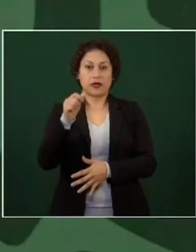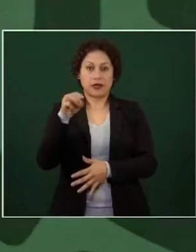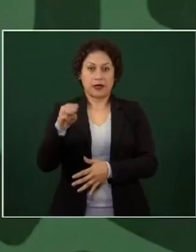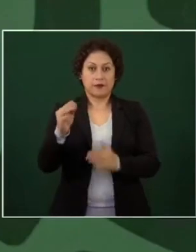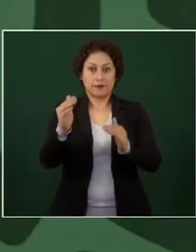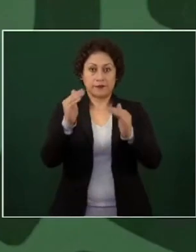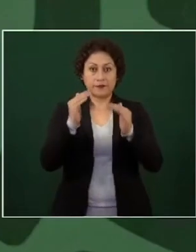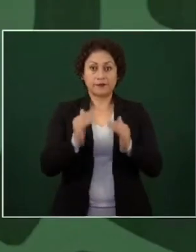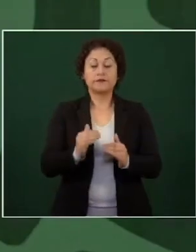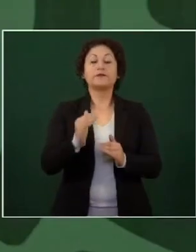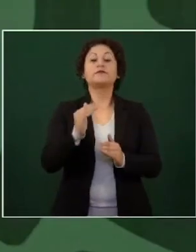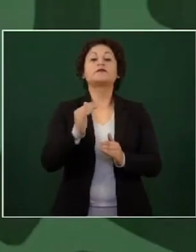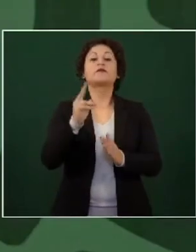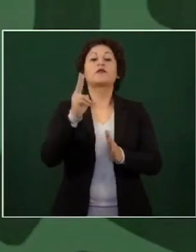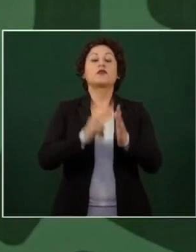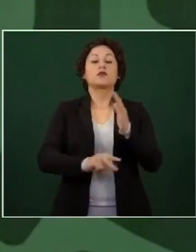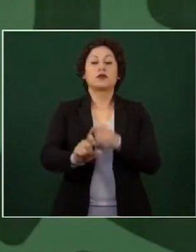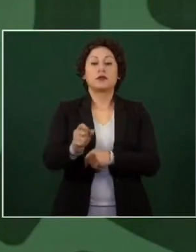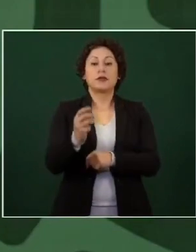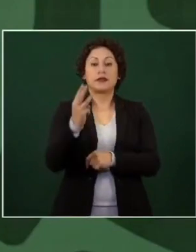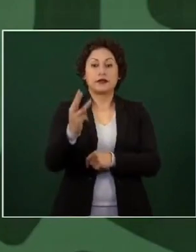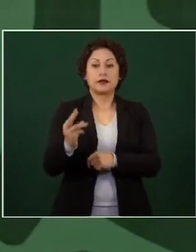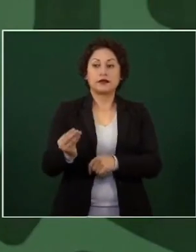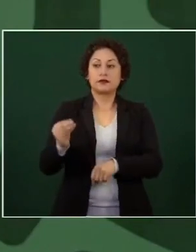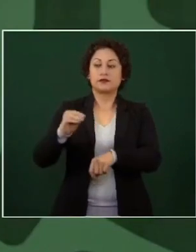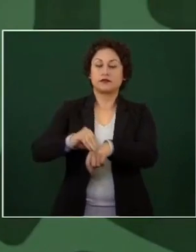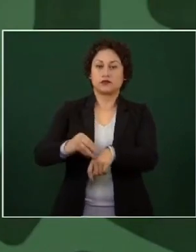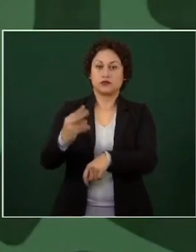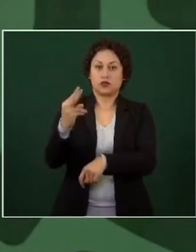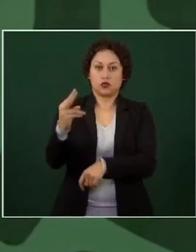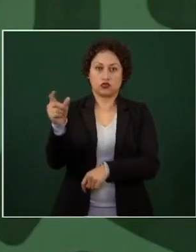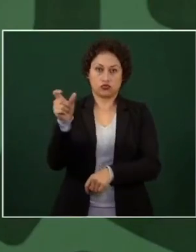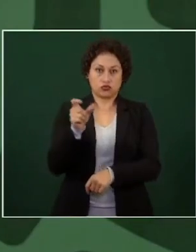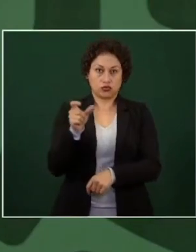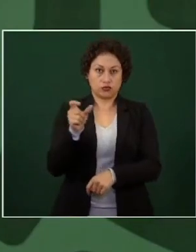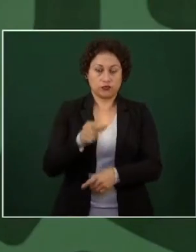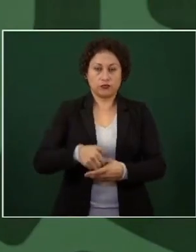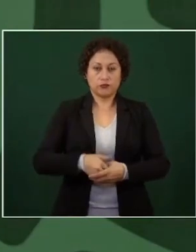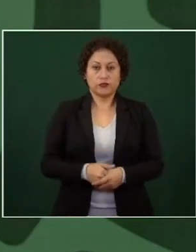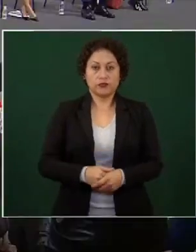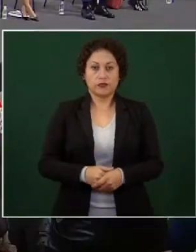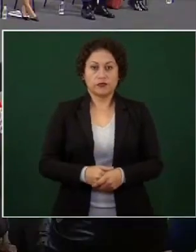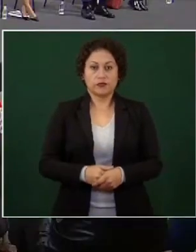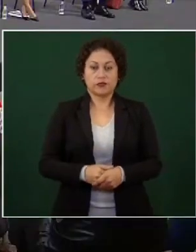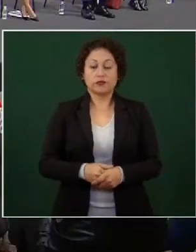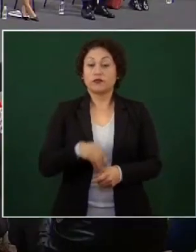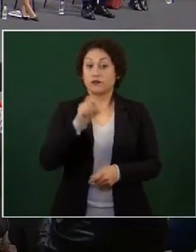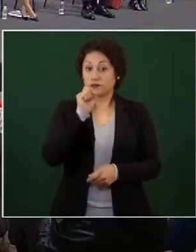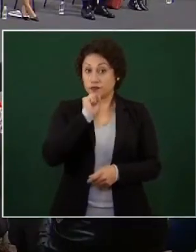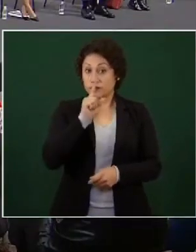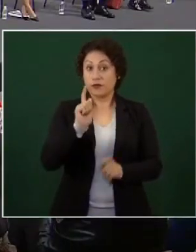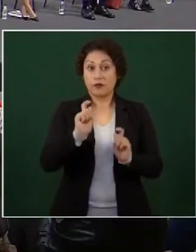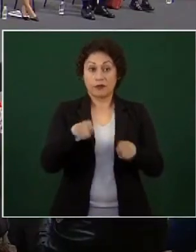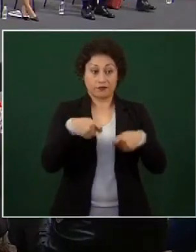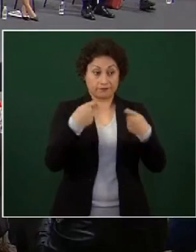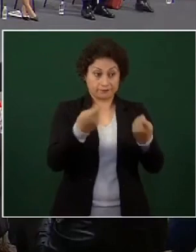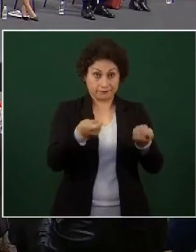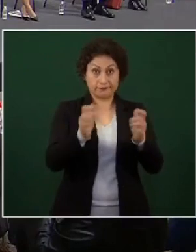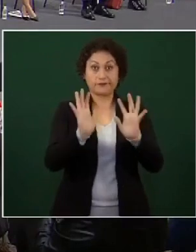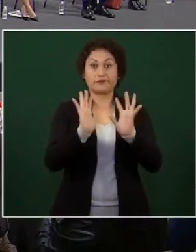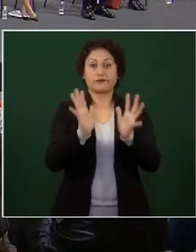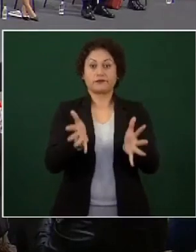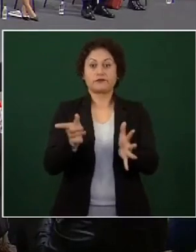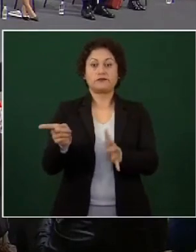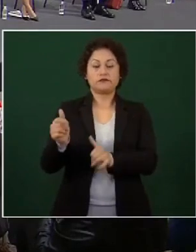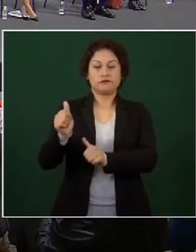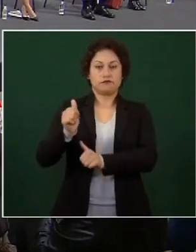2023 estarán consideradas 2 en Xochimilco. También tienen, se les asignaron por parte